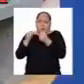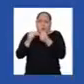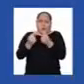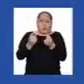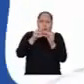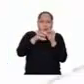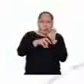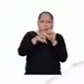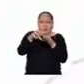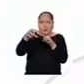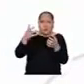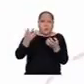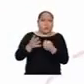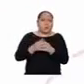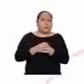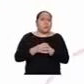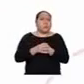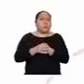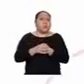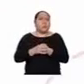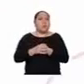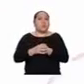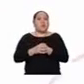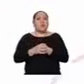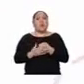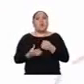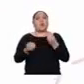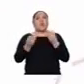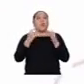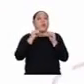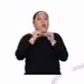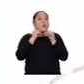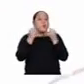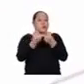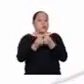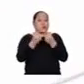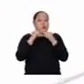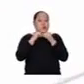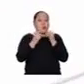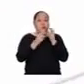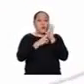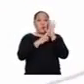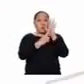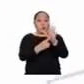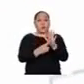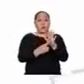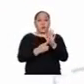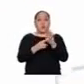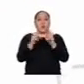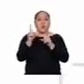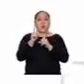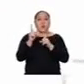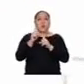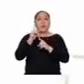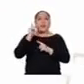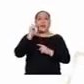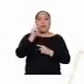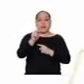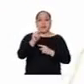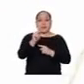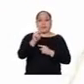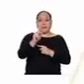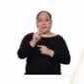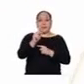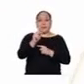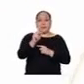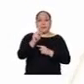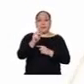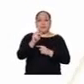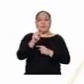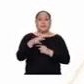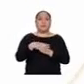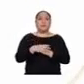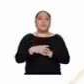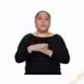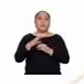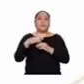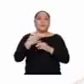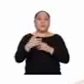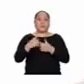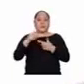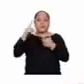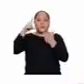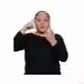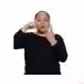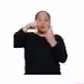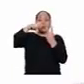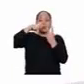haber? La cantidad de grupos la representamos con la letra K. Luego sacamos la